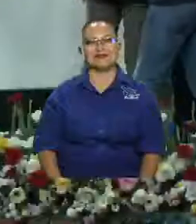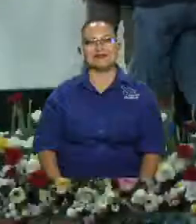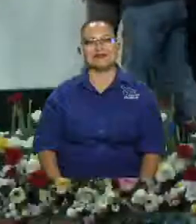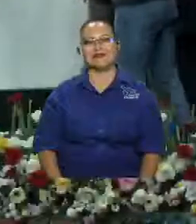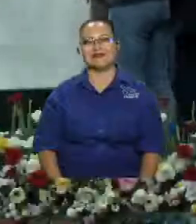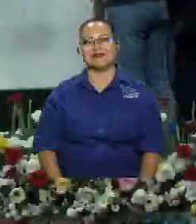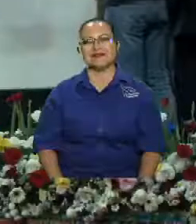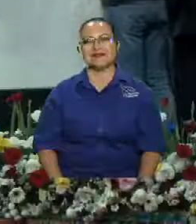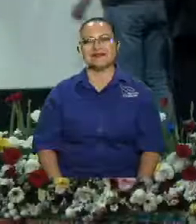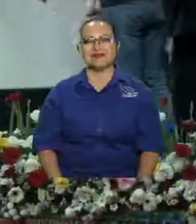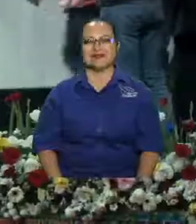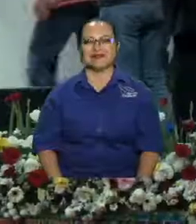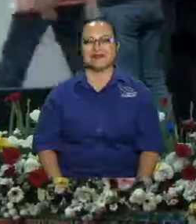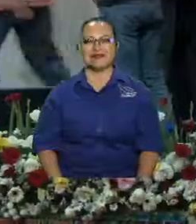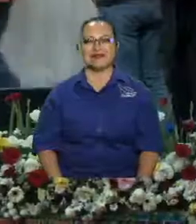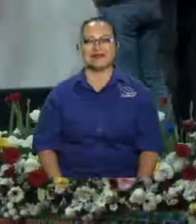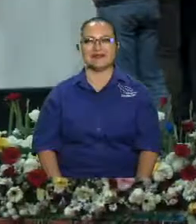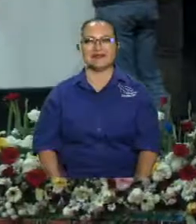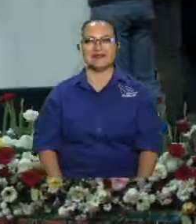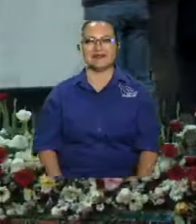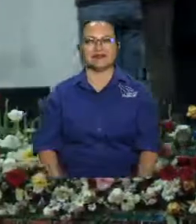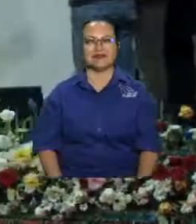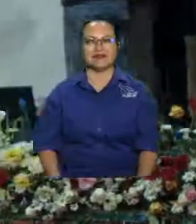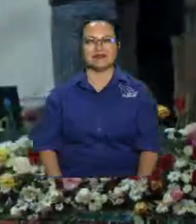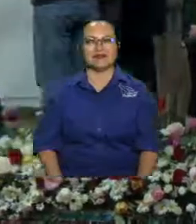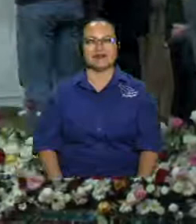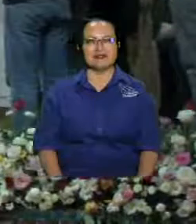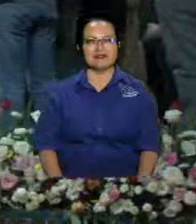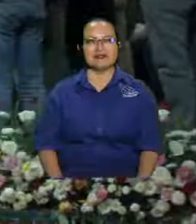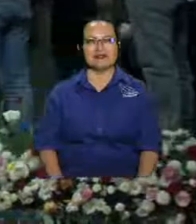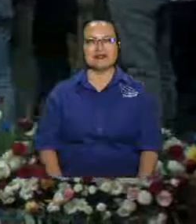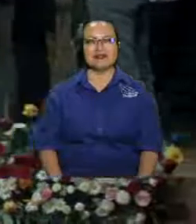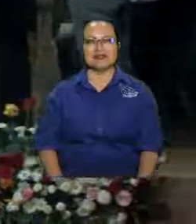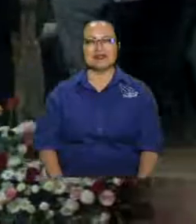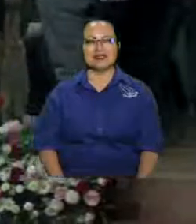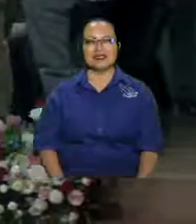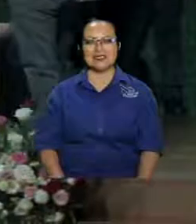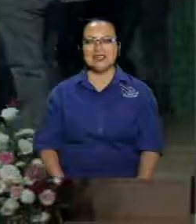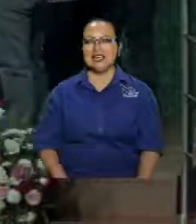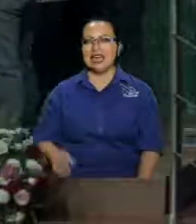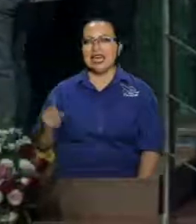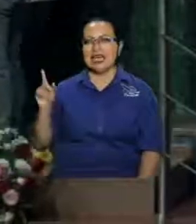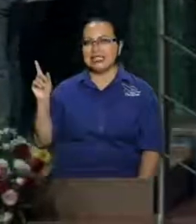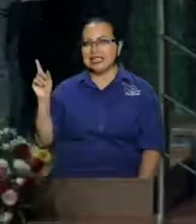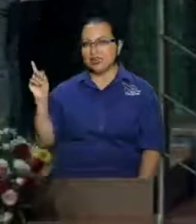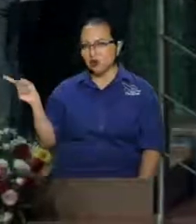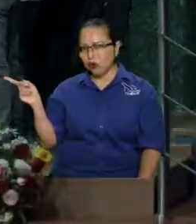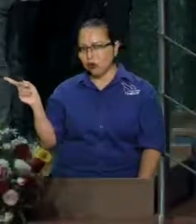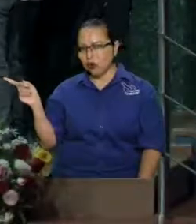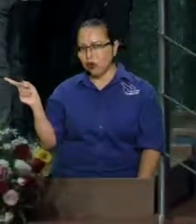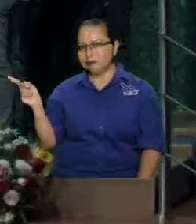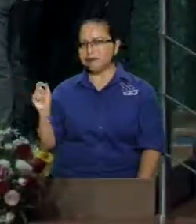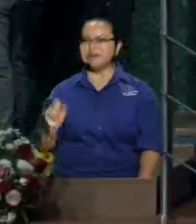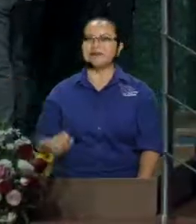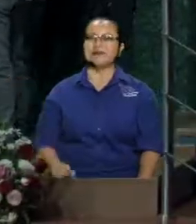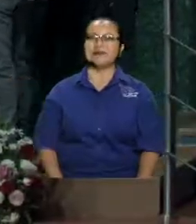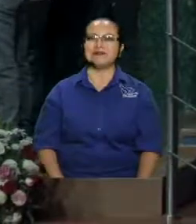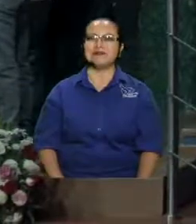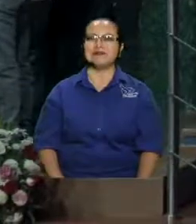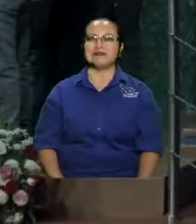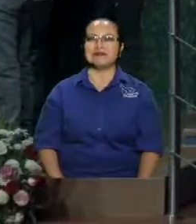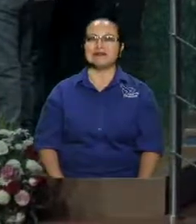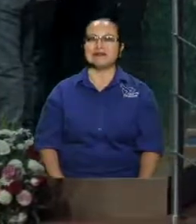acá. Vicky, ponete aquí. Ok. Entonces, ustedes van a hacer